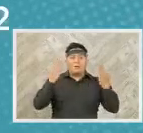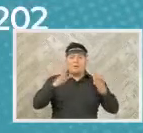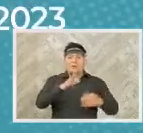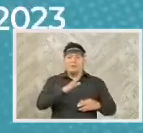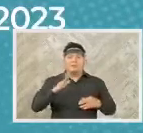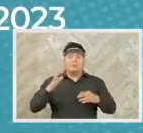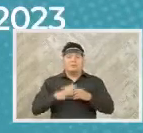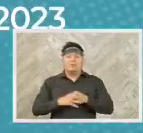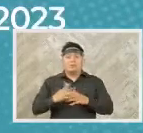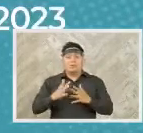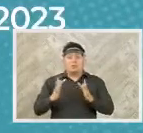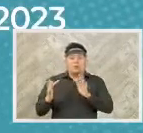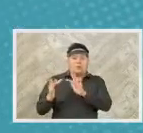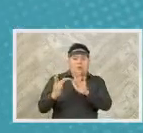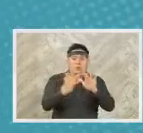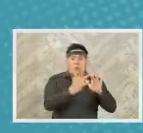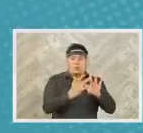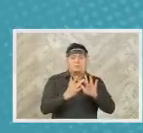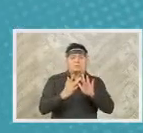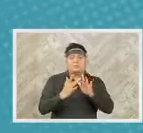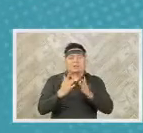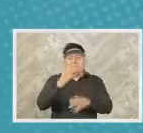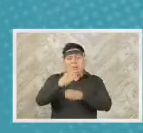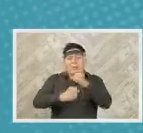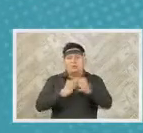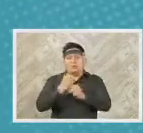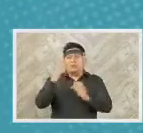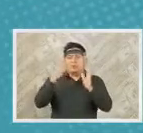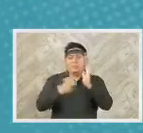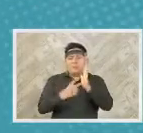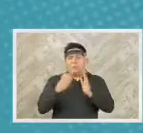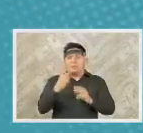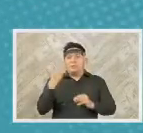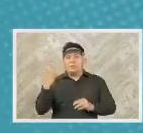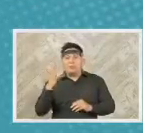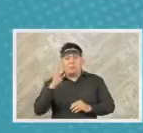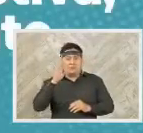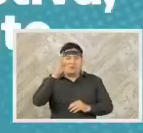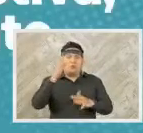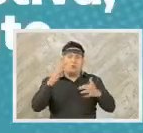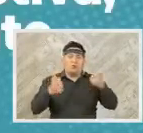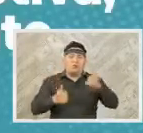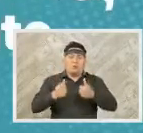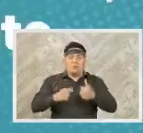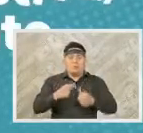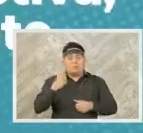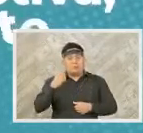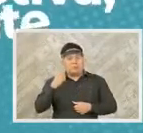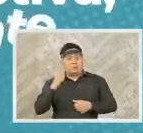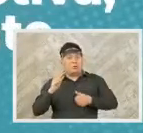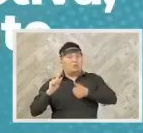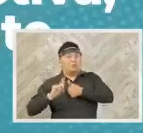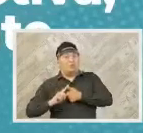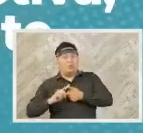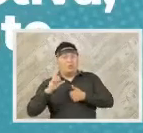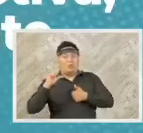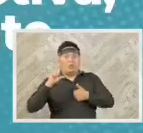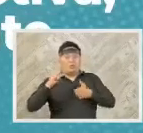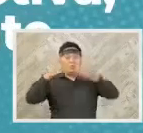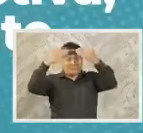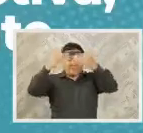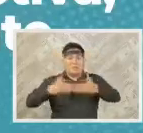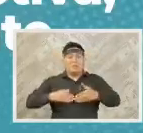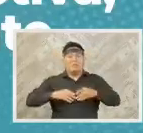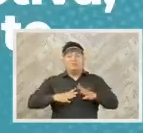la conectividad digital al 2023. Sus componentes son Cúcuta frontera productiva,